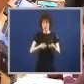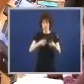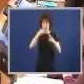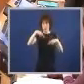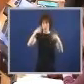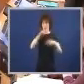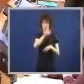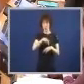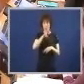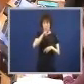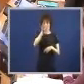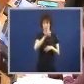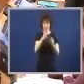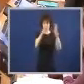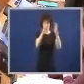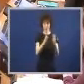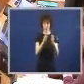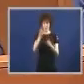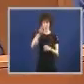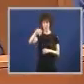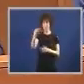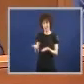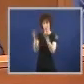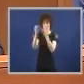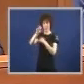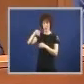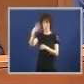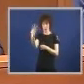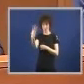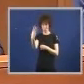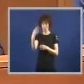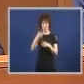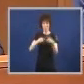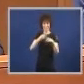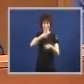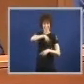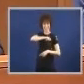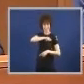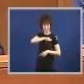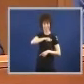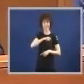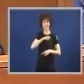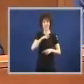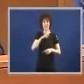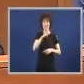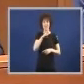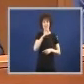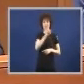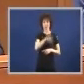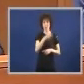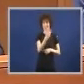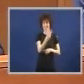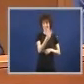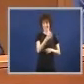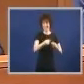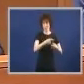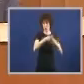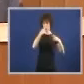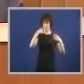un 1,2% e o PIB aumentou un 0,4%. Na media do Estado, o gasto público diminuiu un 0,3% e aumentou